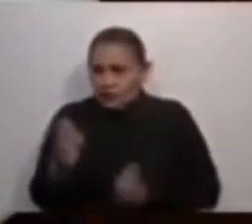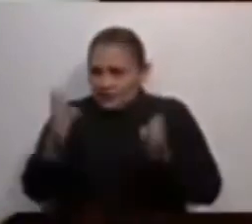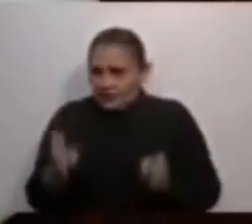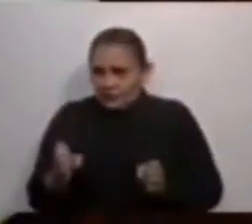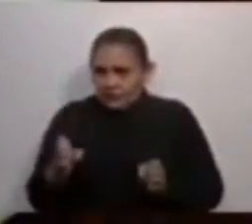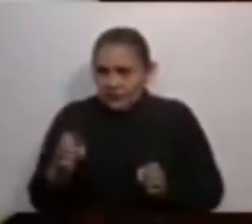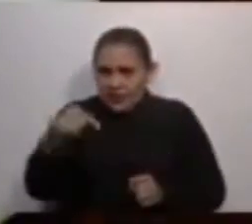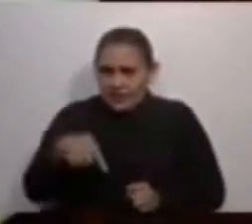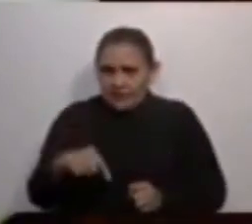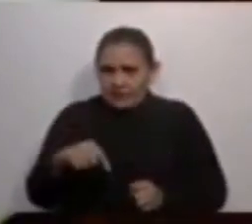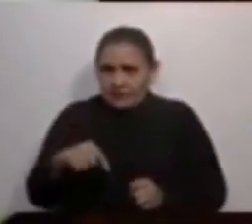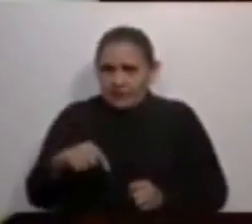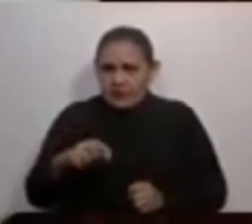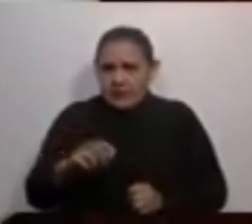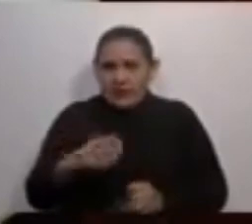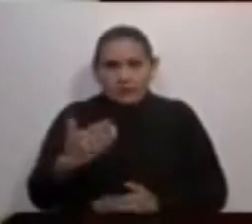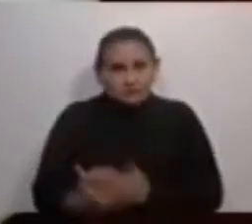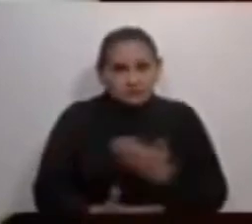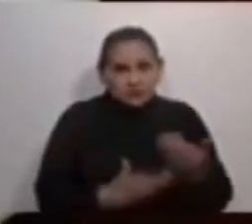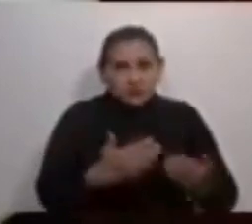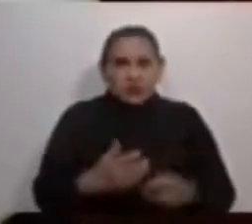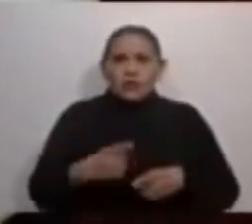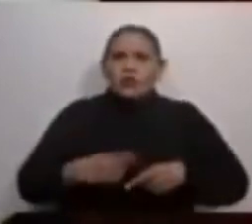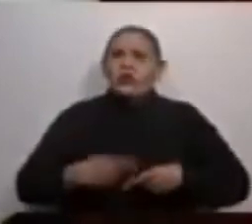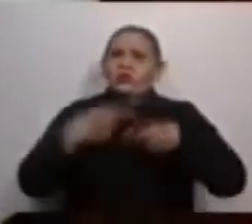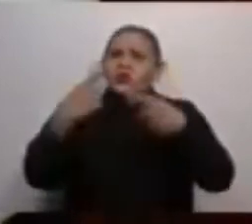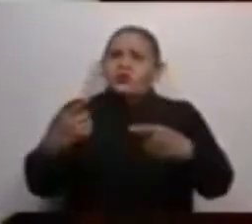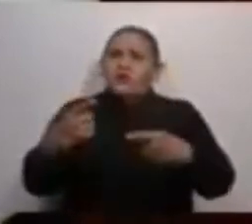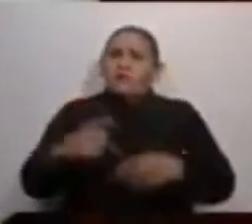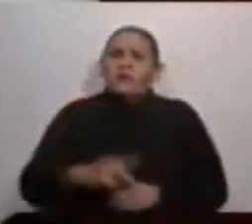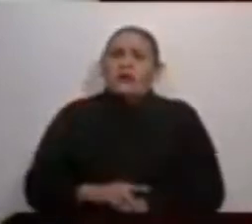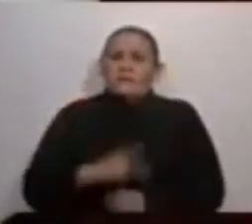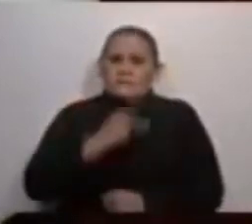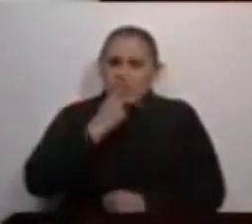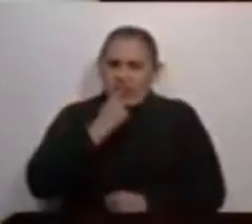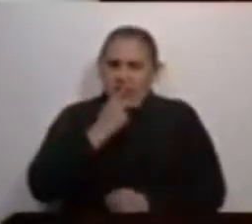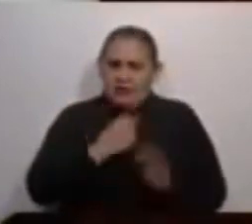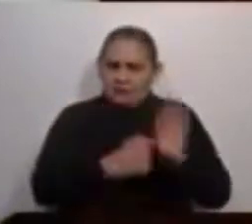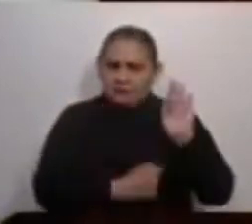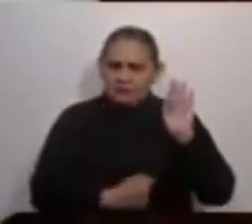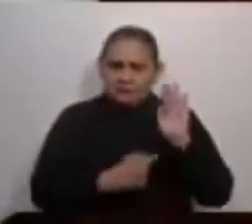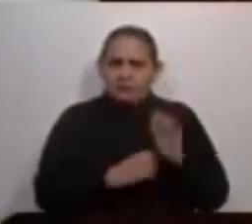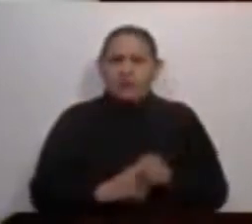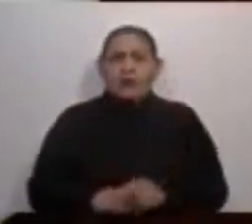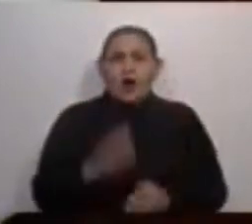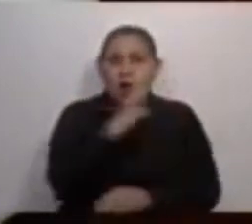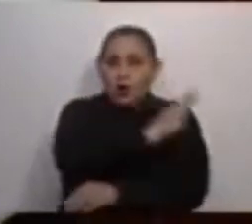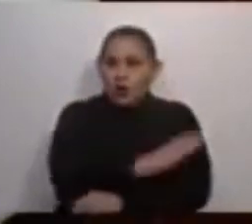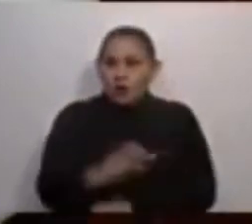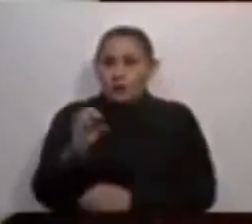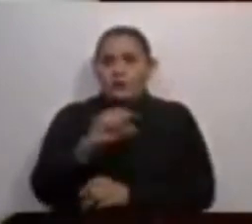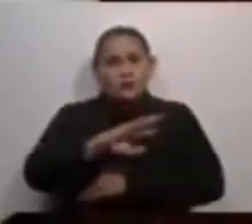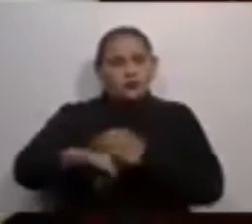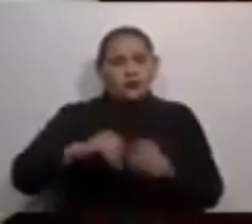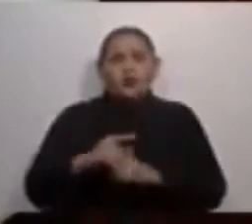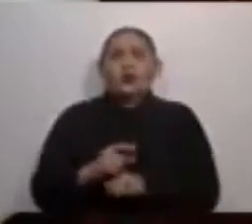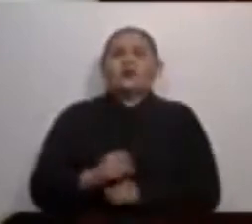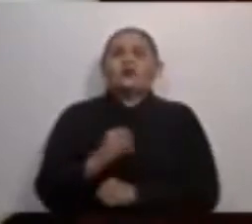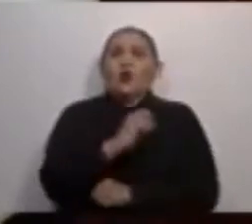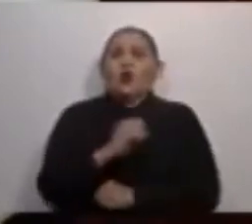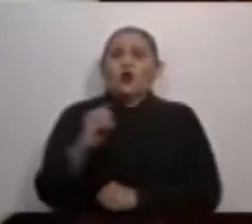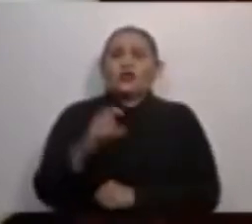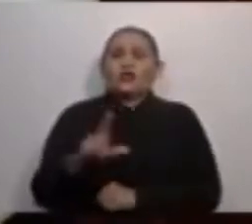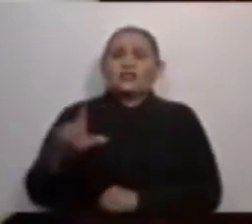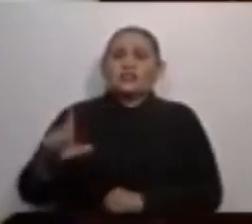servir. Empeño mi palabra también para coordinarme con todos los órdenes de gobierno federal y